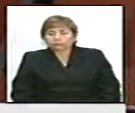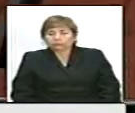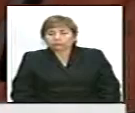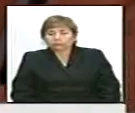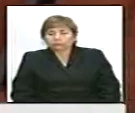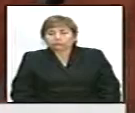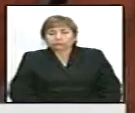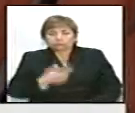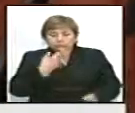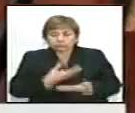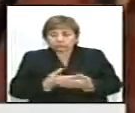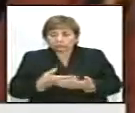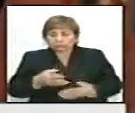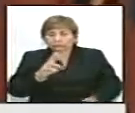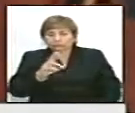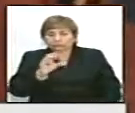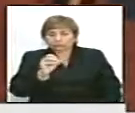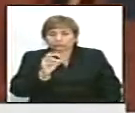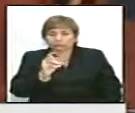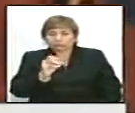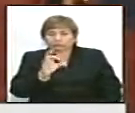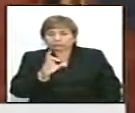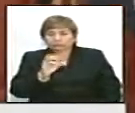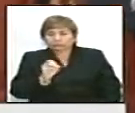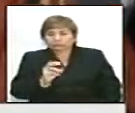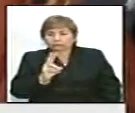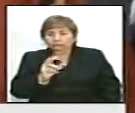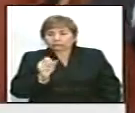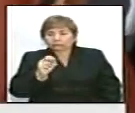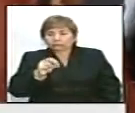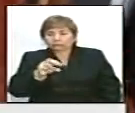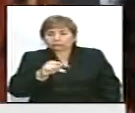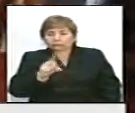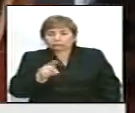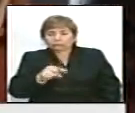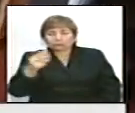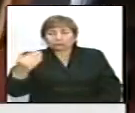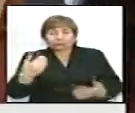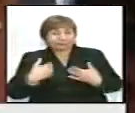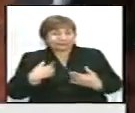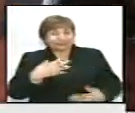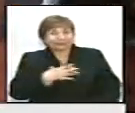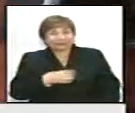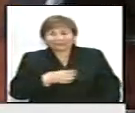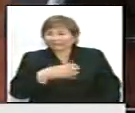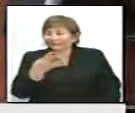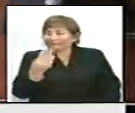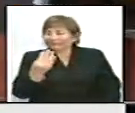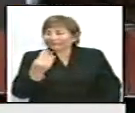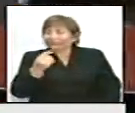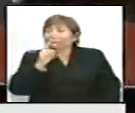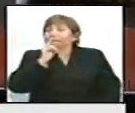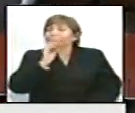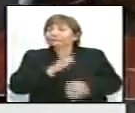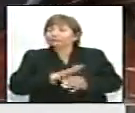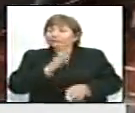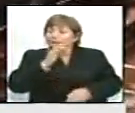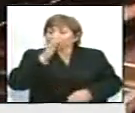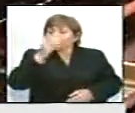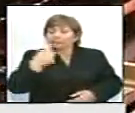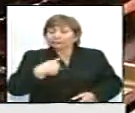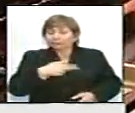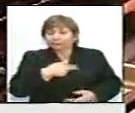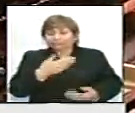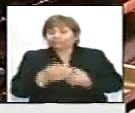Con ustedes, Rodolfo Vázquez. Acaba de cumplir 14 años y se perfila como una promesa del piano en nuestro